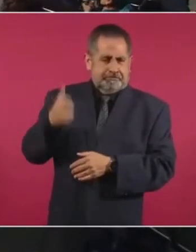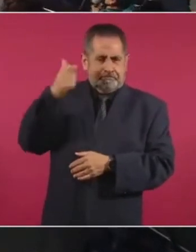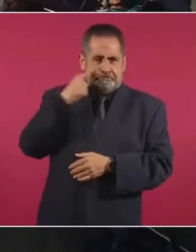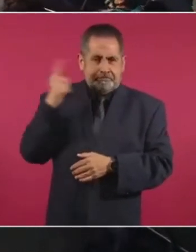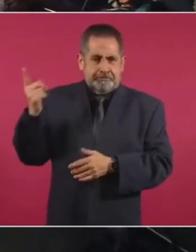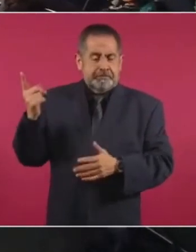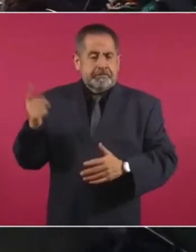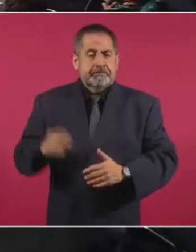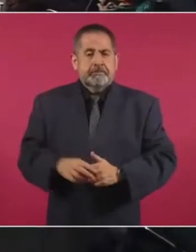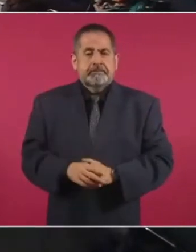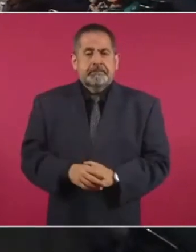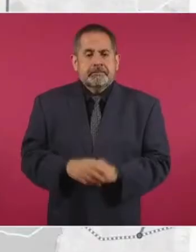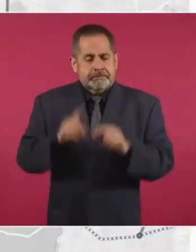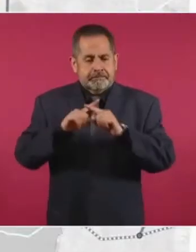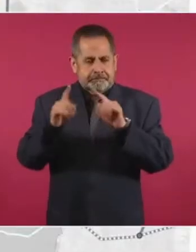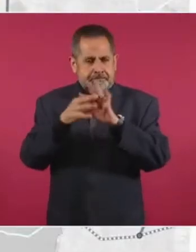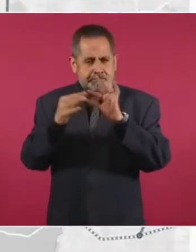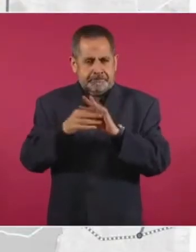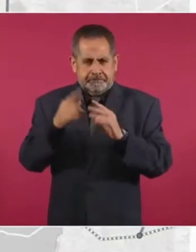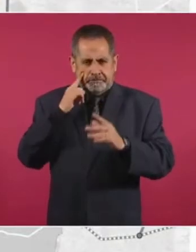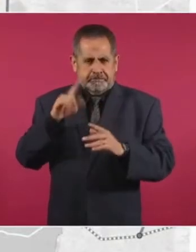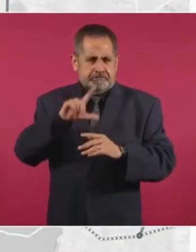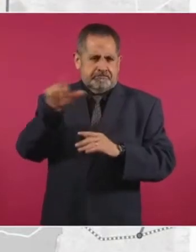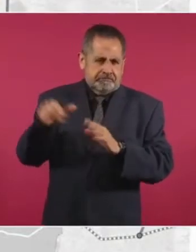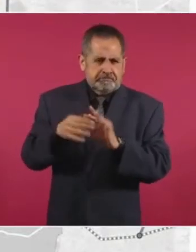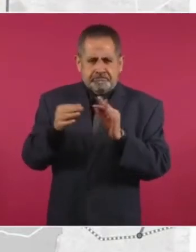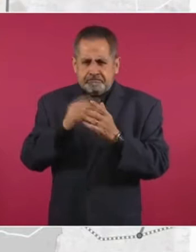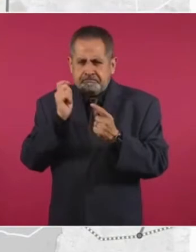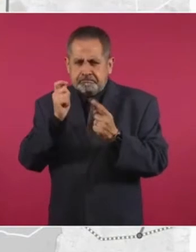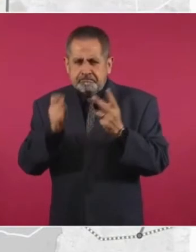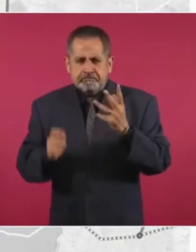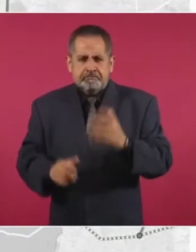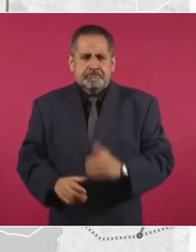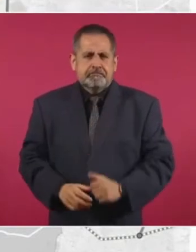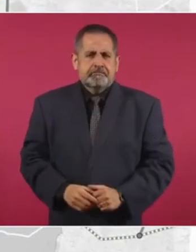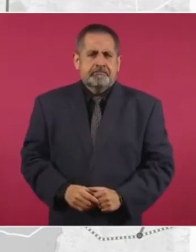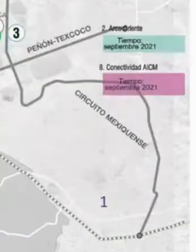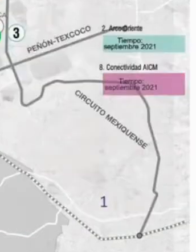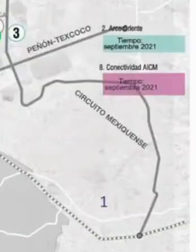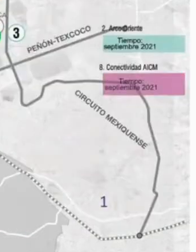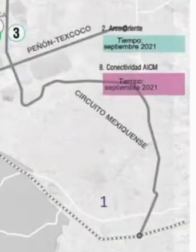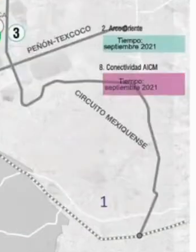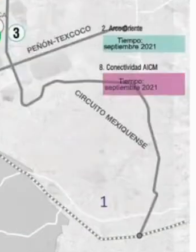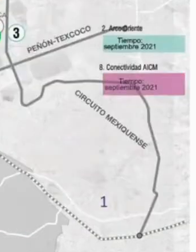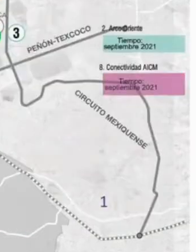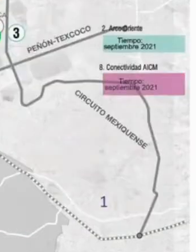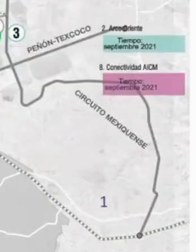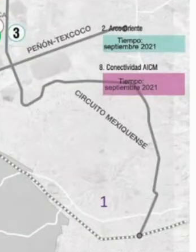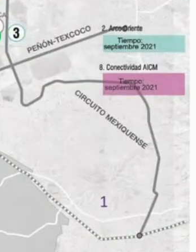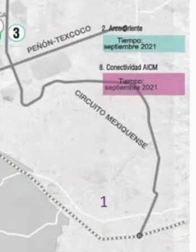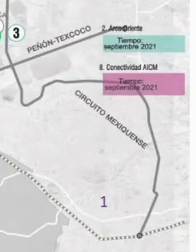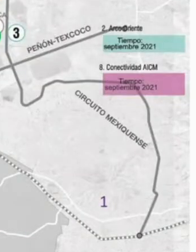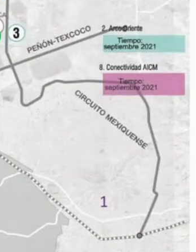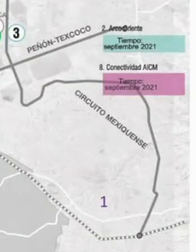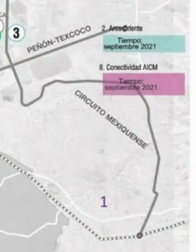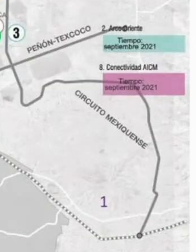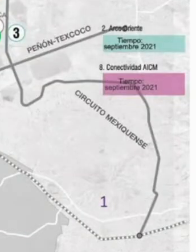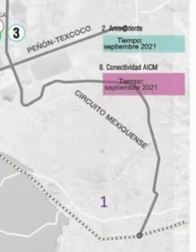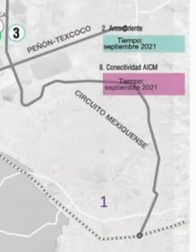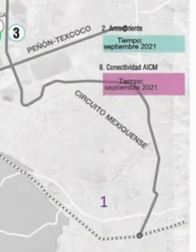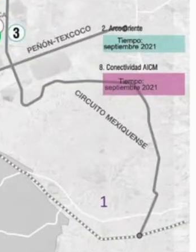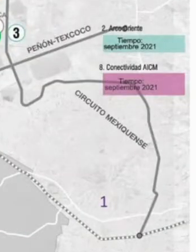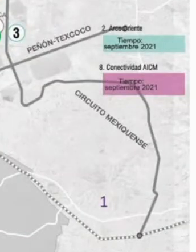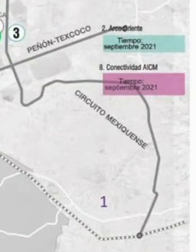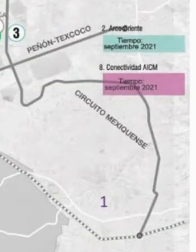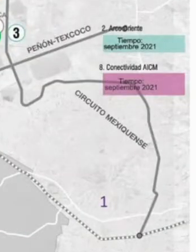mencionar varias de ellas y más adelante iré describiendo cada una. Aquí en este mapa podemos ver cómo se han venido